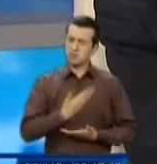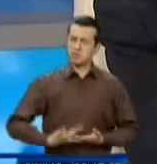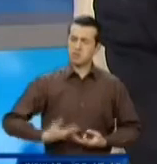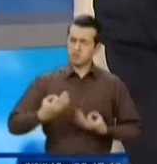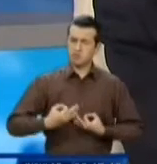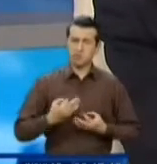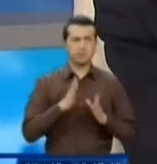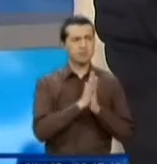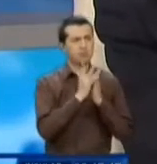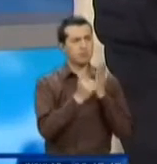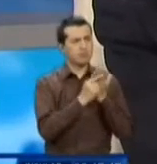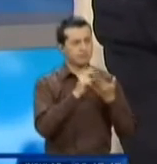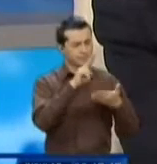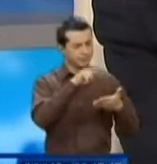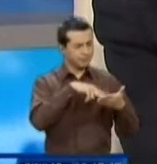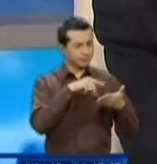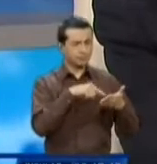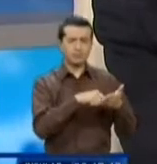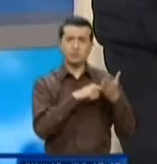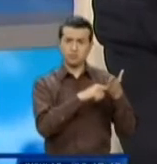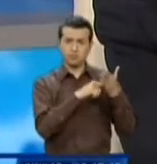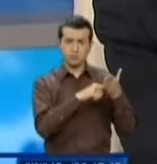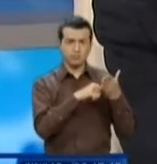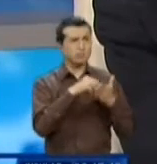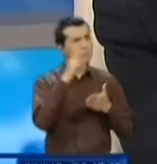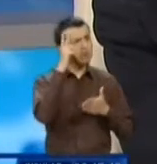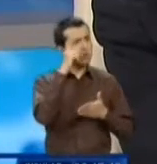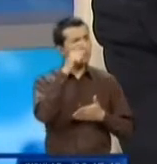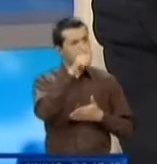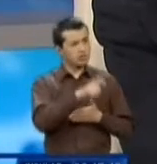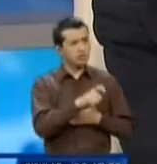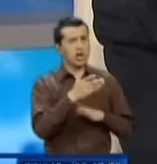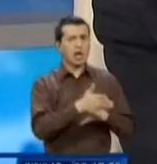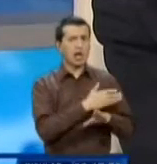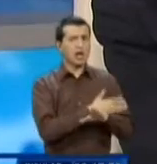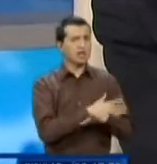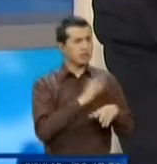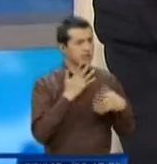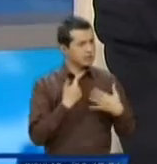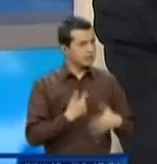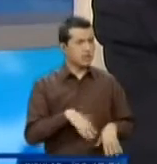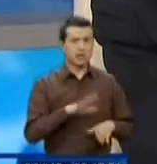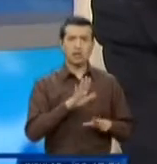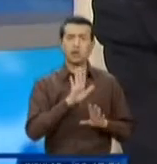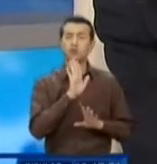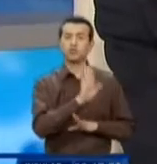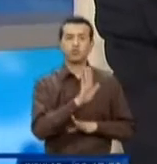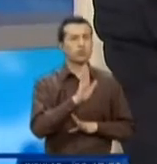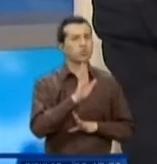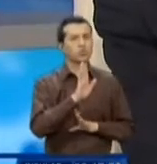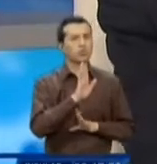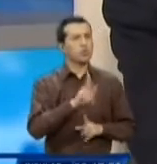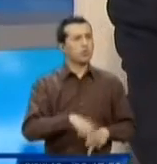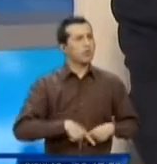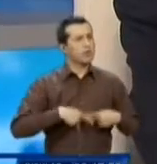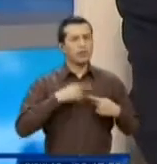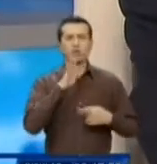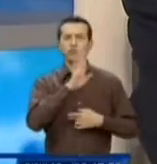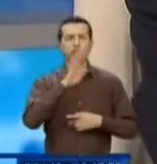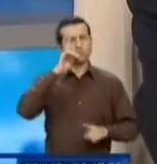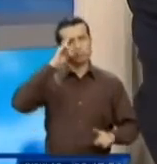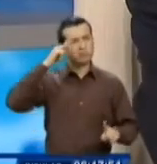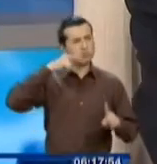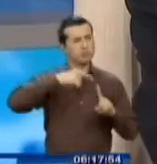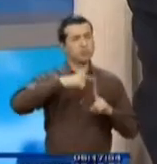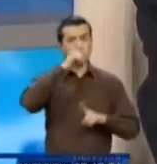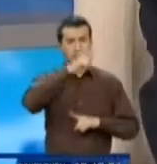y pregunto, ¿tú crees que él se preparó para ser presidente, que en el norte de su vida, o como diría él,